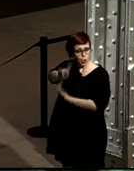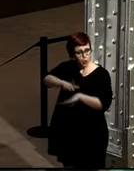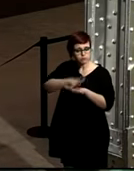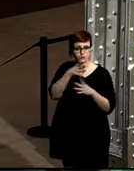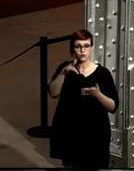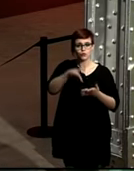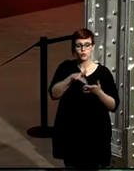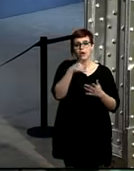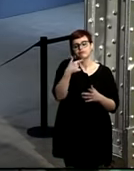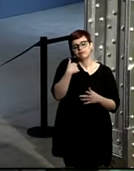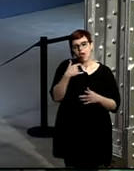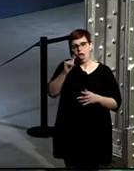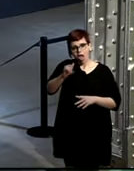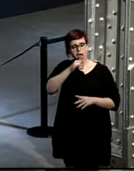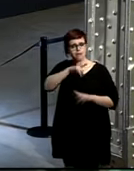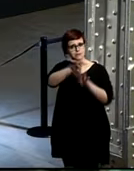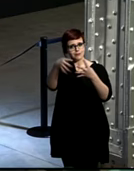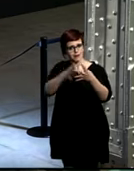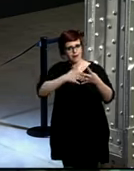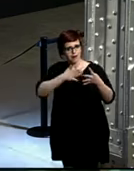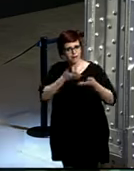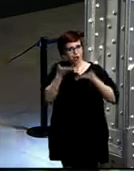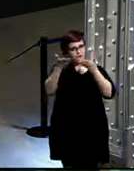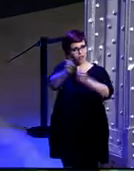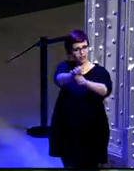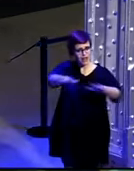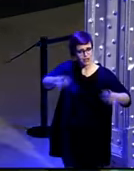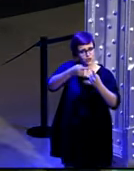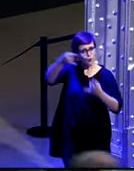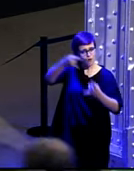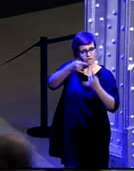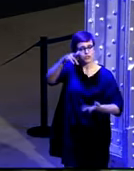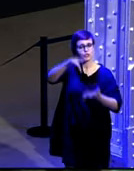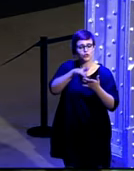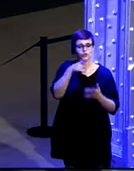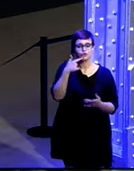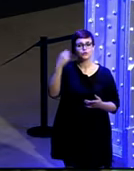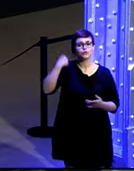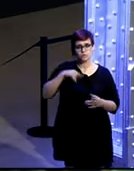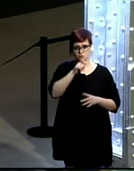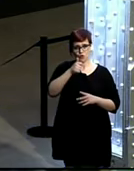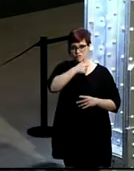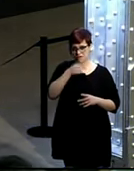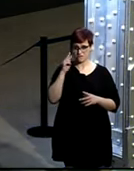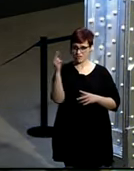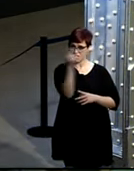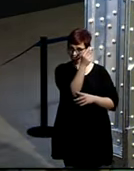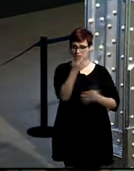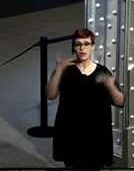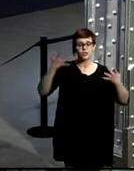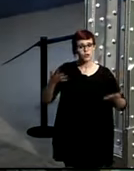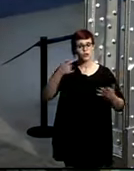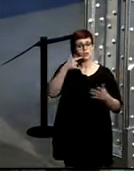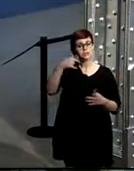Fernández 1900. Bueno, pues vamos a arrancar ya con los contenidos de esta edición de Vida en Martes aquí en el espacio Fundación Telefónica.